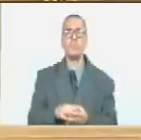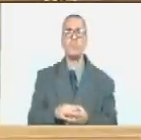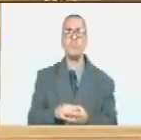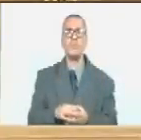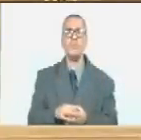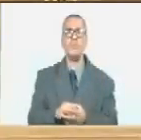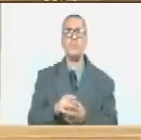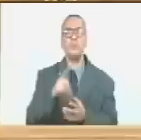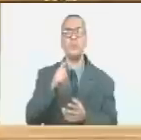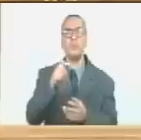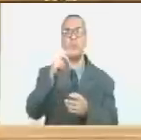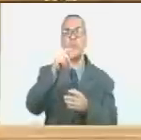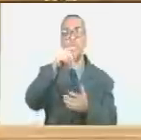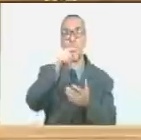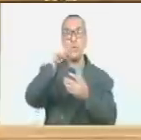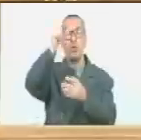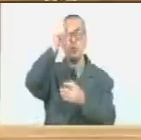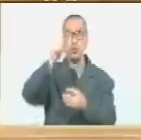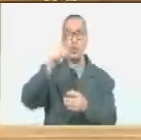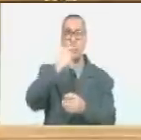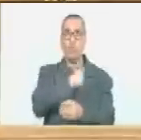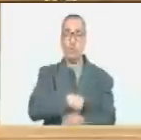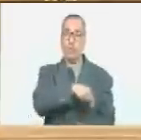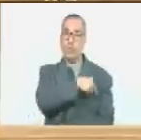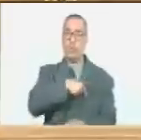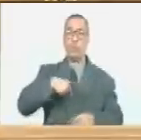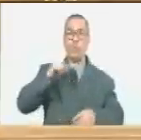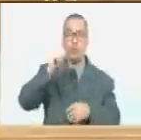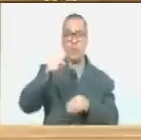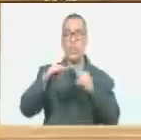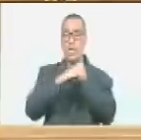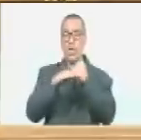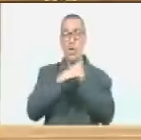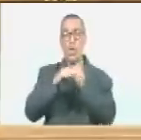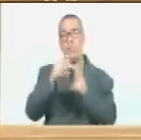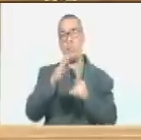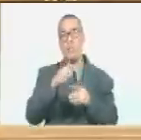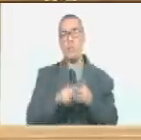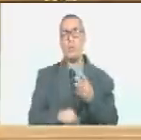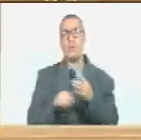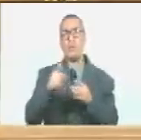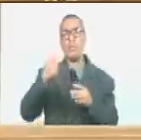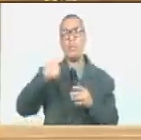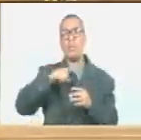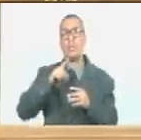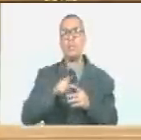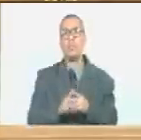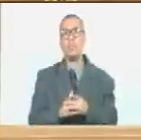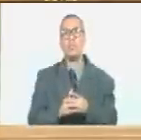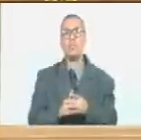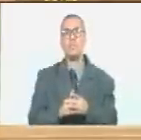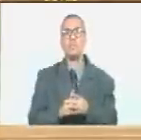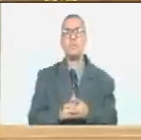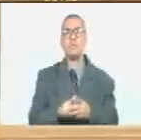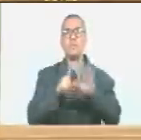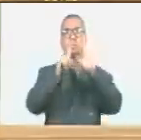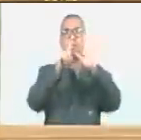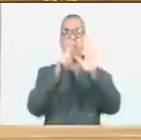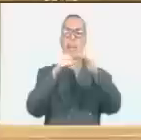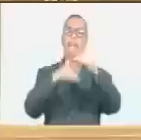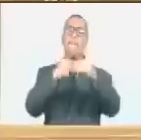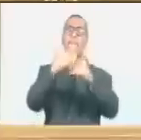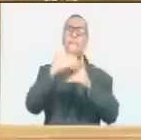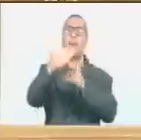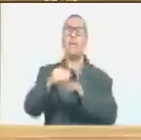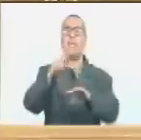en Suiza, una de las ciudades de Suiza, que aproximadamente serían seis veces